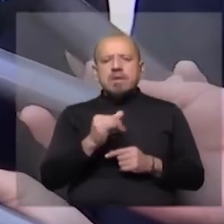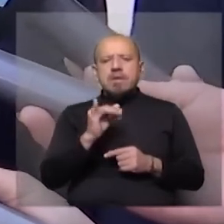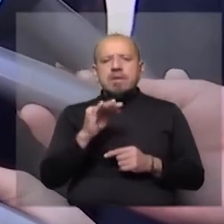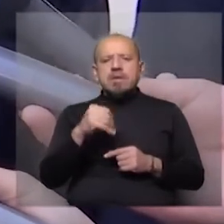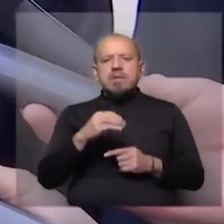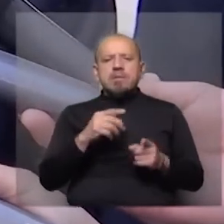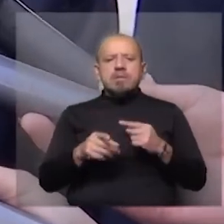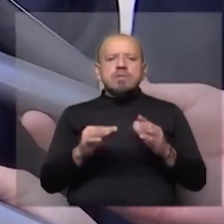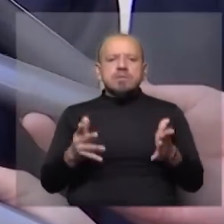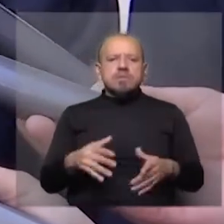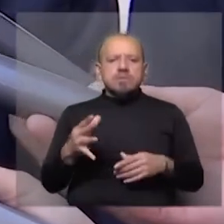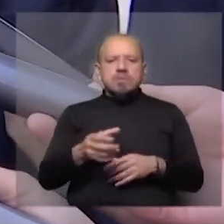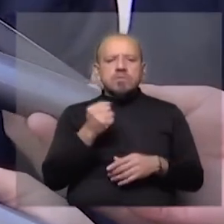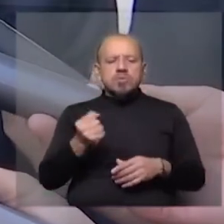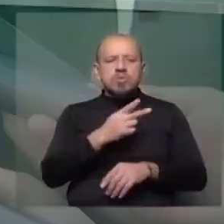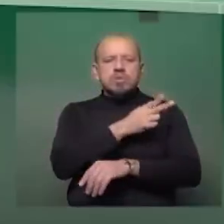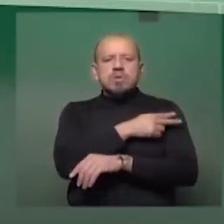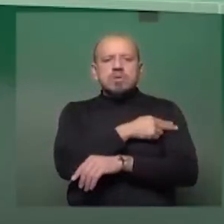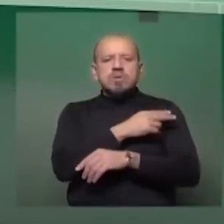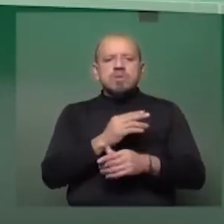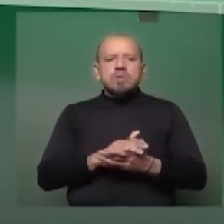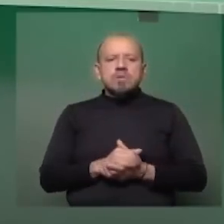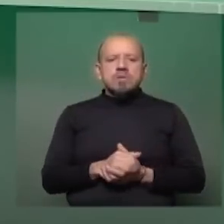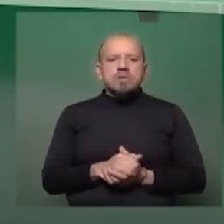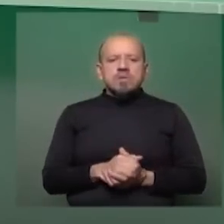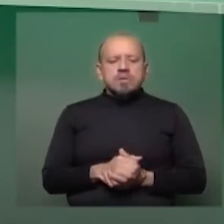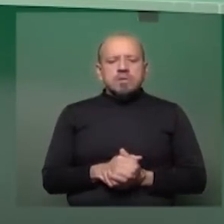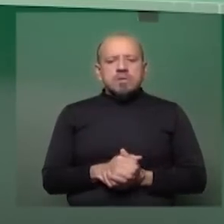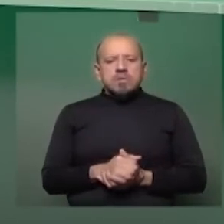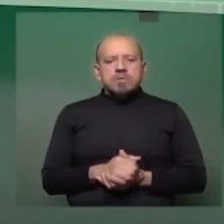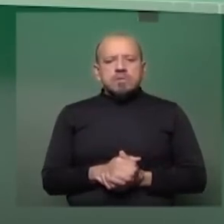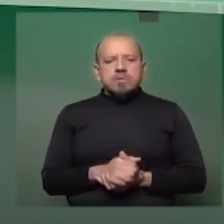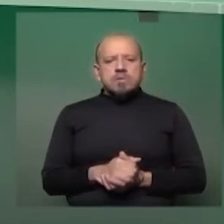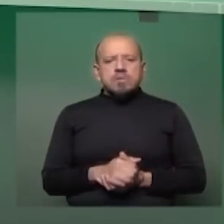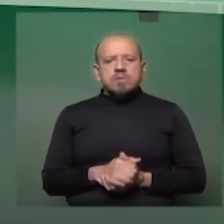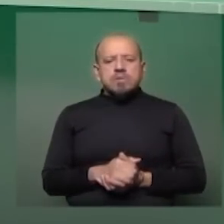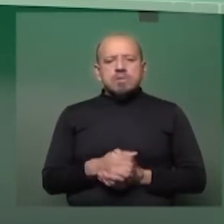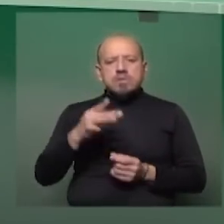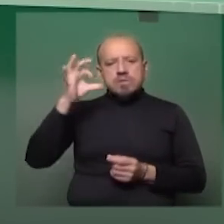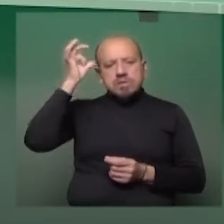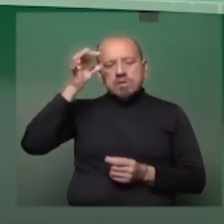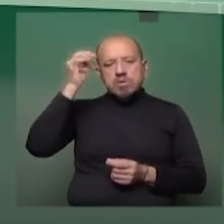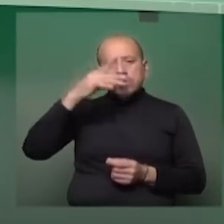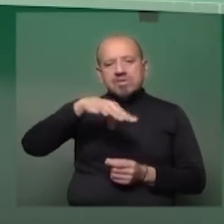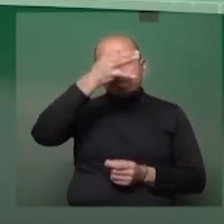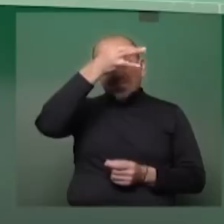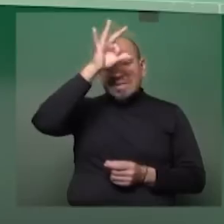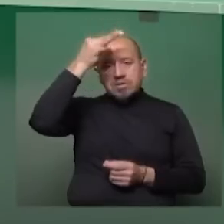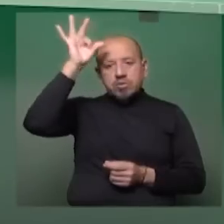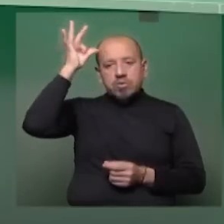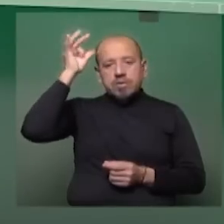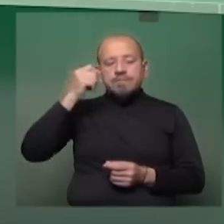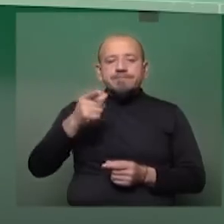tercer lugar con abuso del cargo bien y cambiamos de tema El senador Juan sartori presentó un